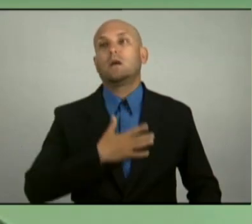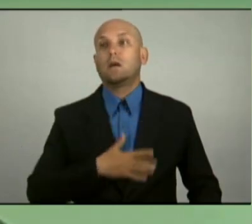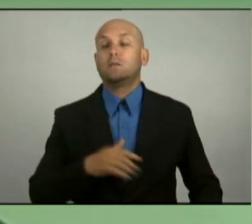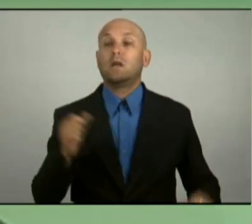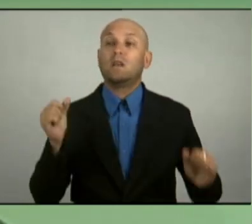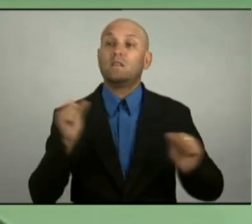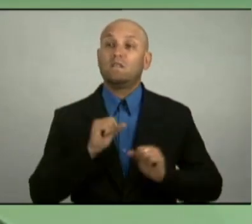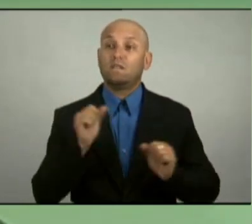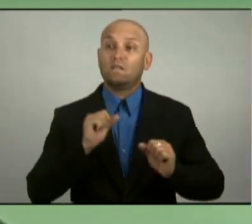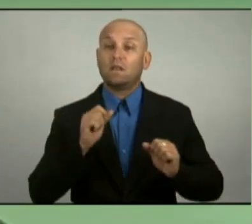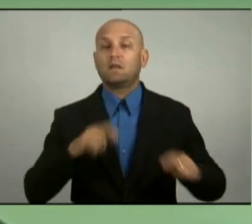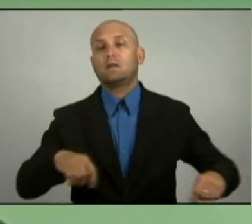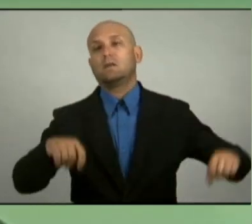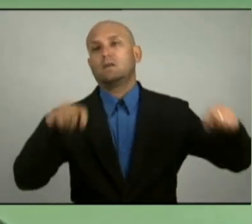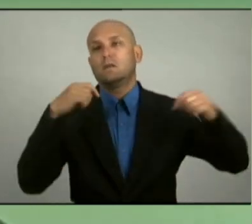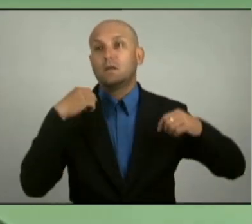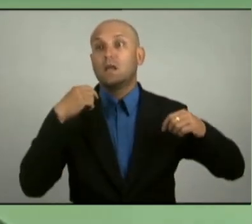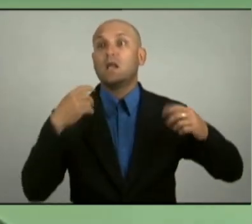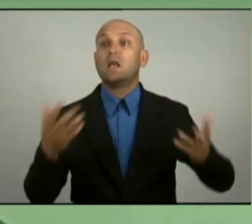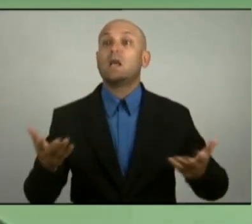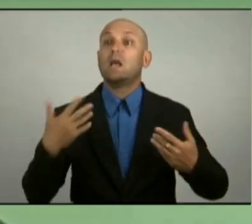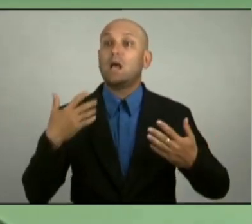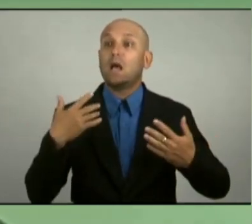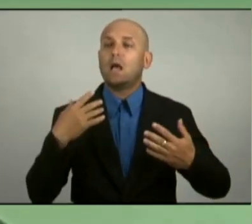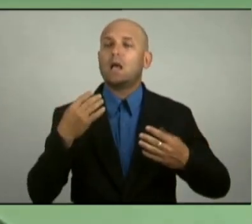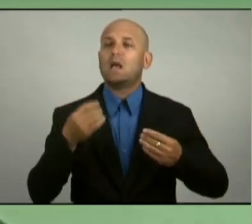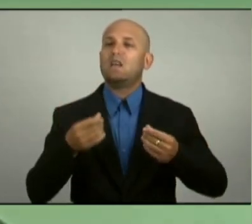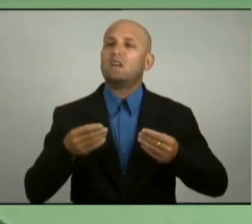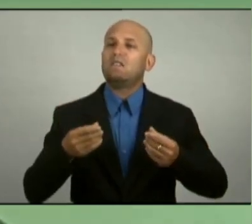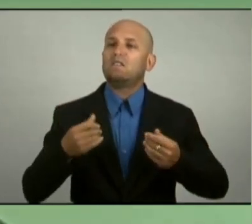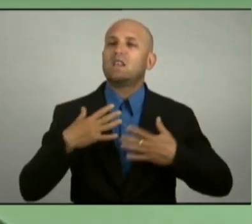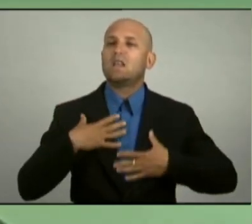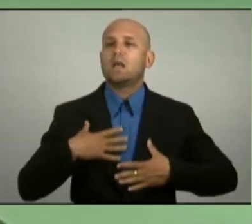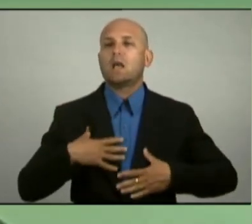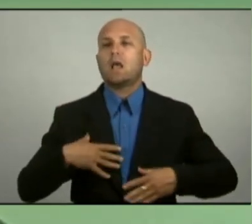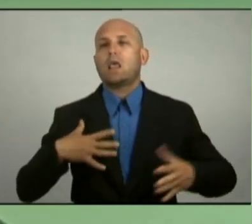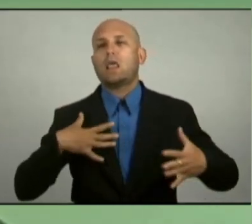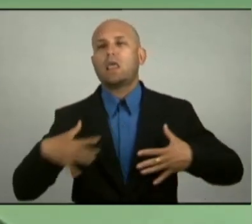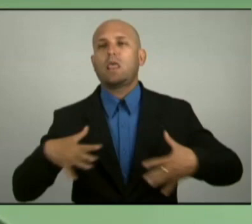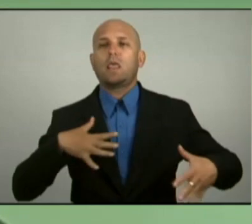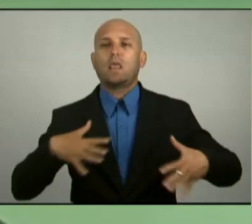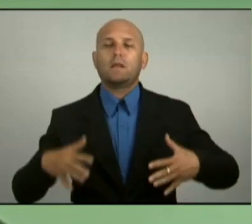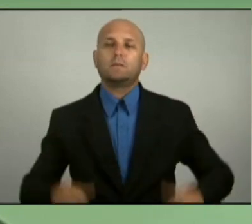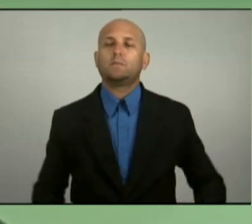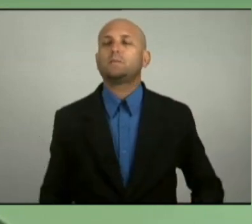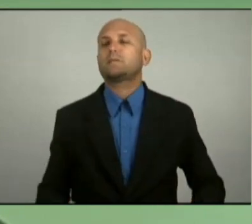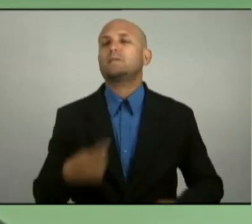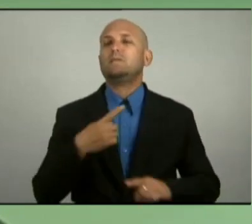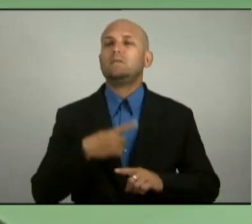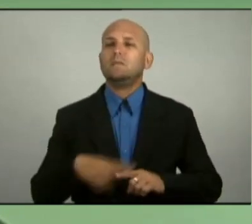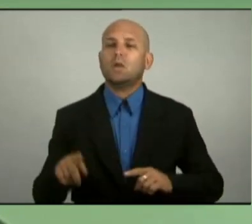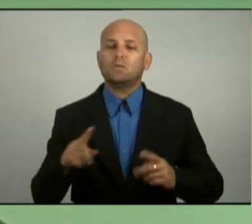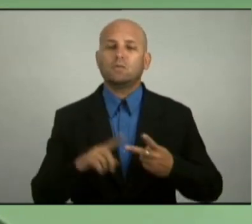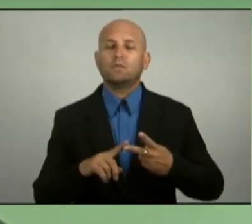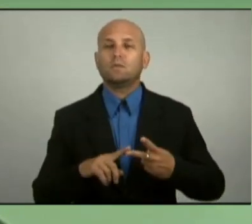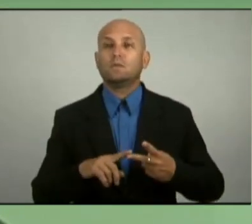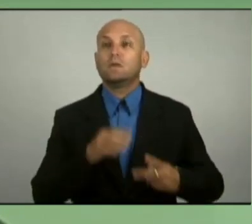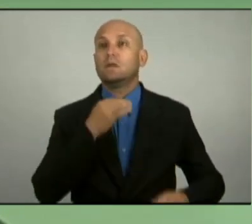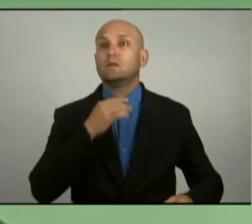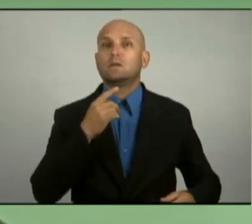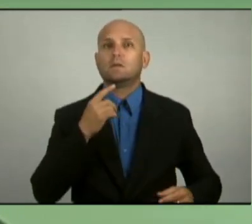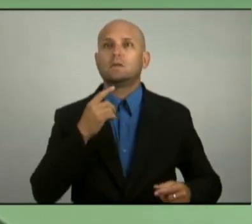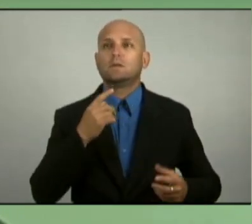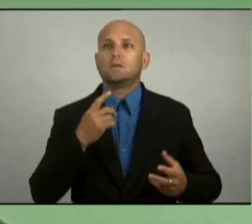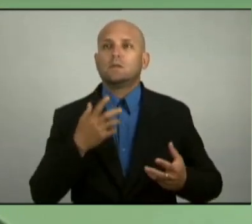si hay frío pues abrigarnos Y si hay calor pues ropa que no sea calurosa y también es importante si nos nos sentimos muy